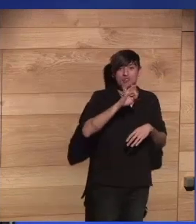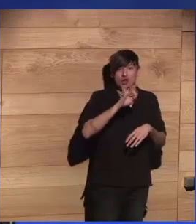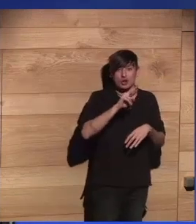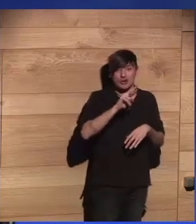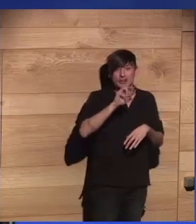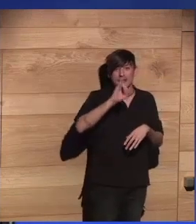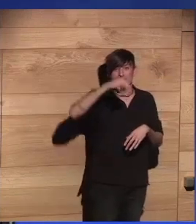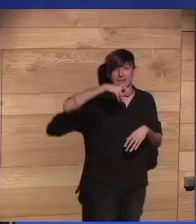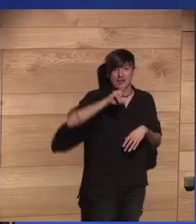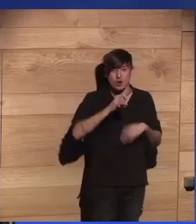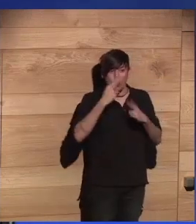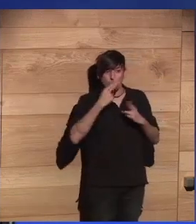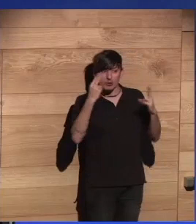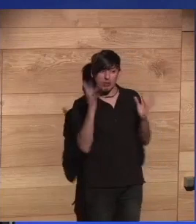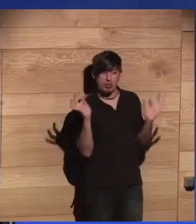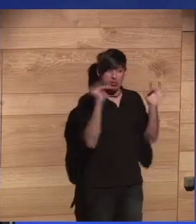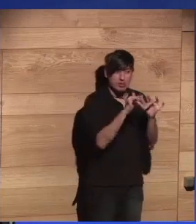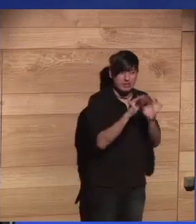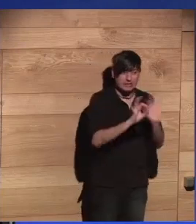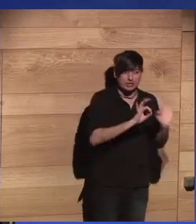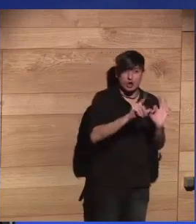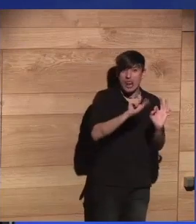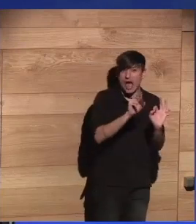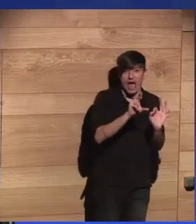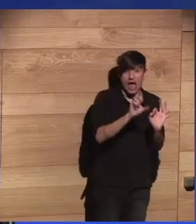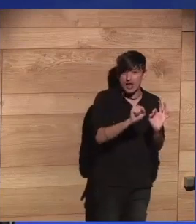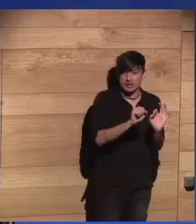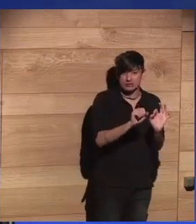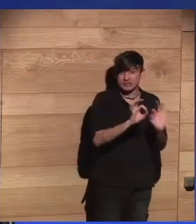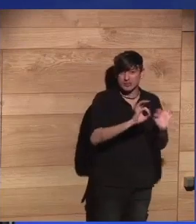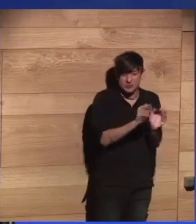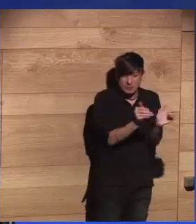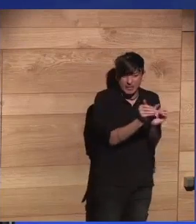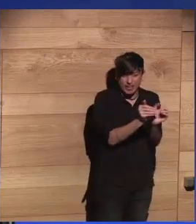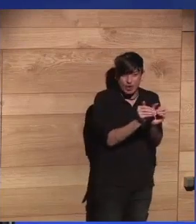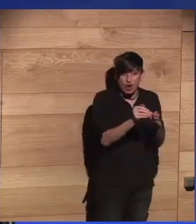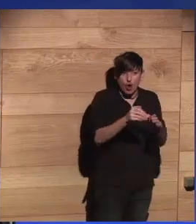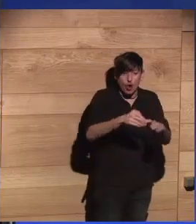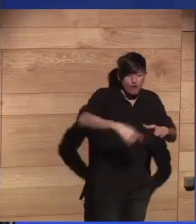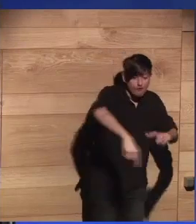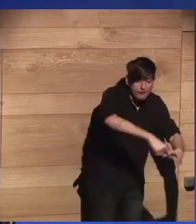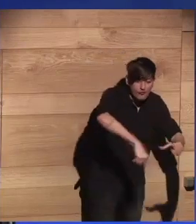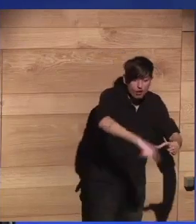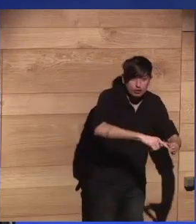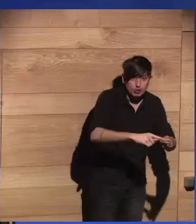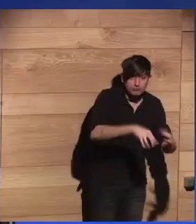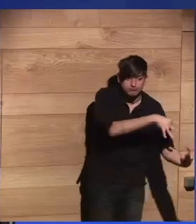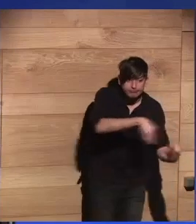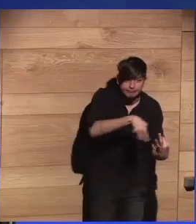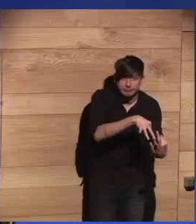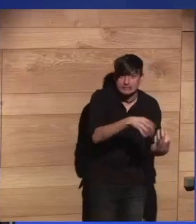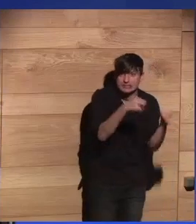público viene al Teatro Lara, donde se estrena, un teatro pequeño, sin foso, por lo cual la formación orquestal es chiquita. La gente viene